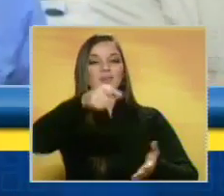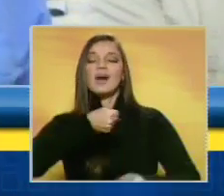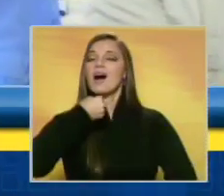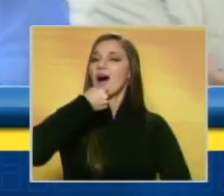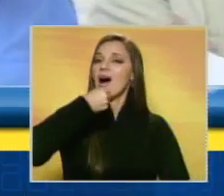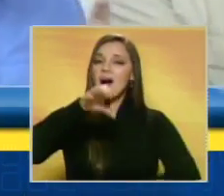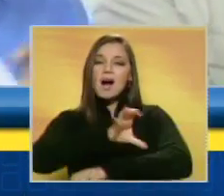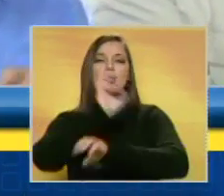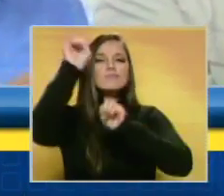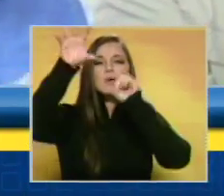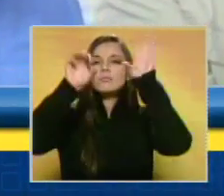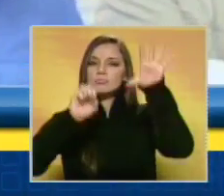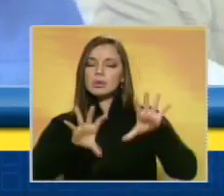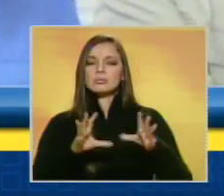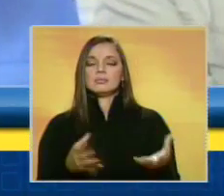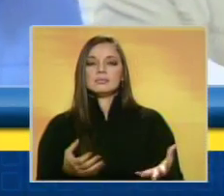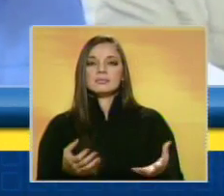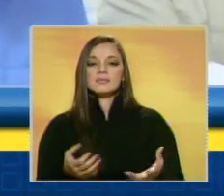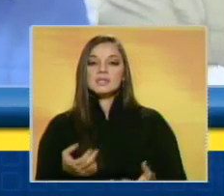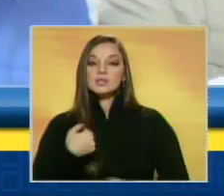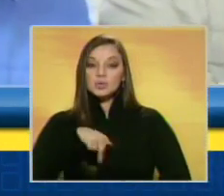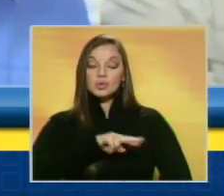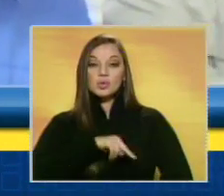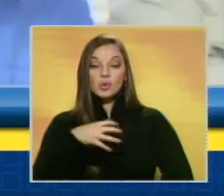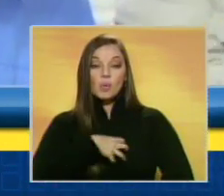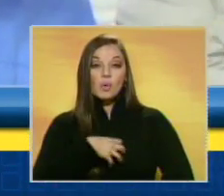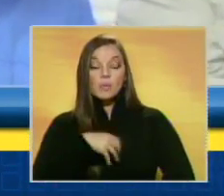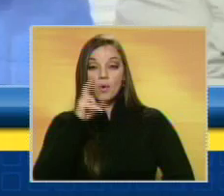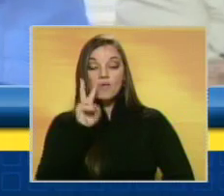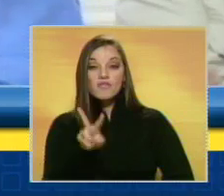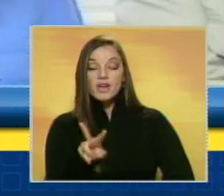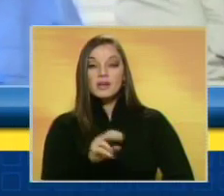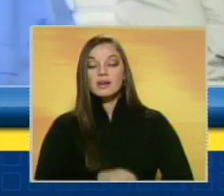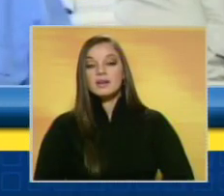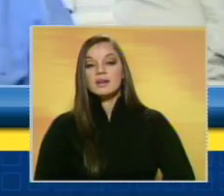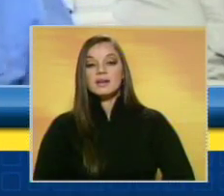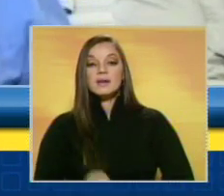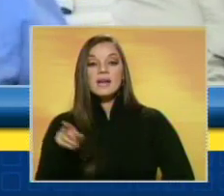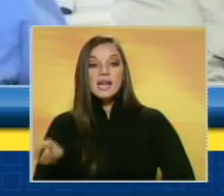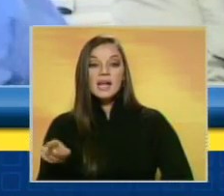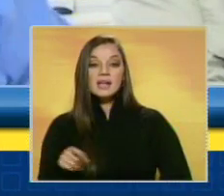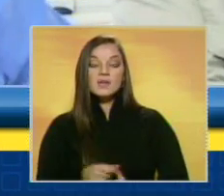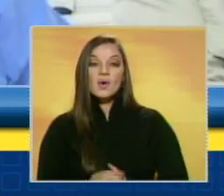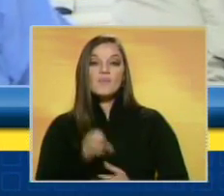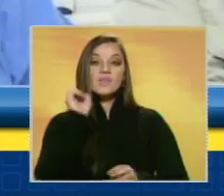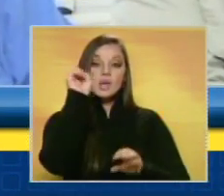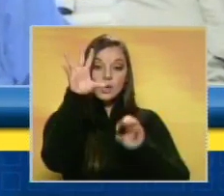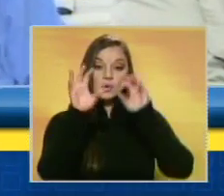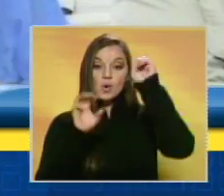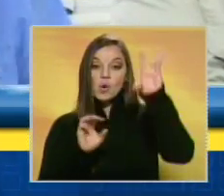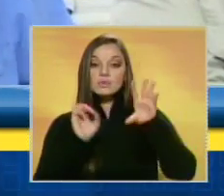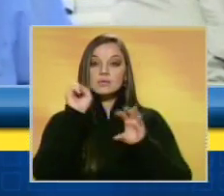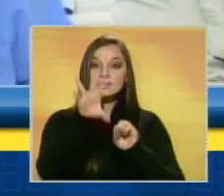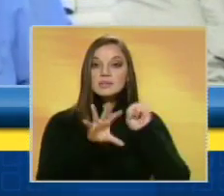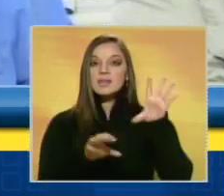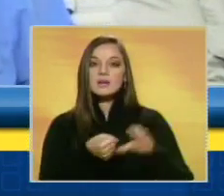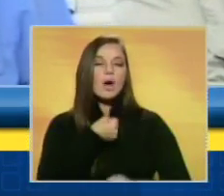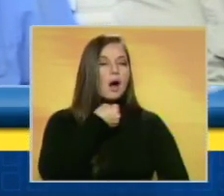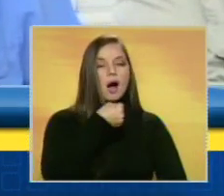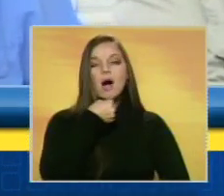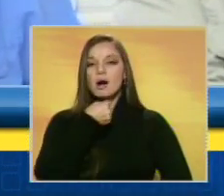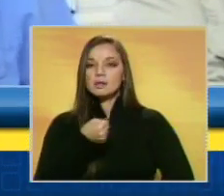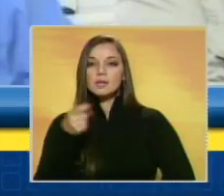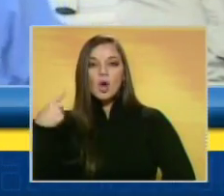conciertos. Pudiéramos estar en presencia del delito de concierto con contratistas